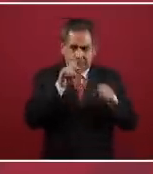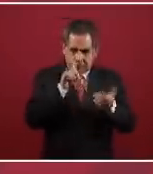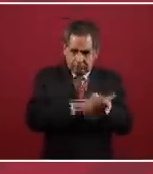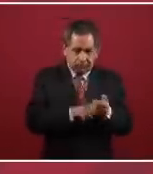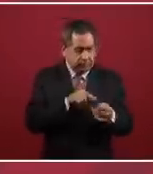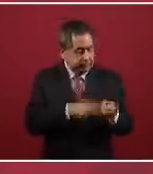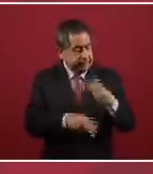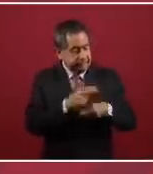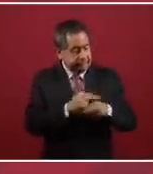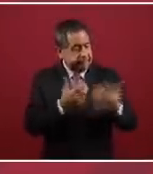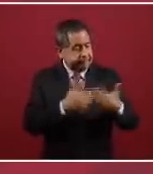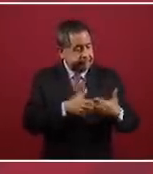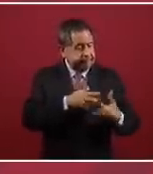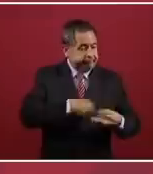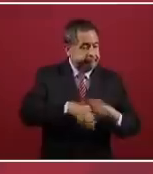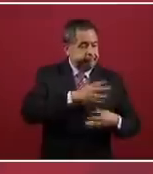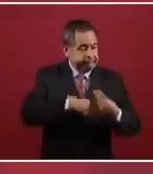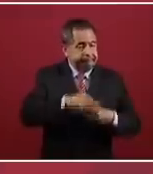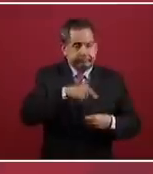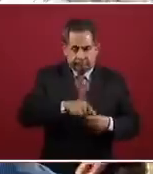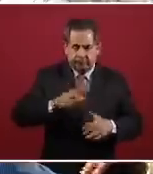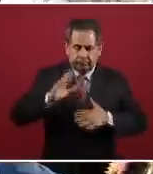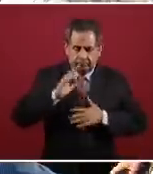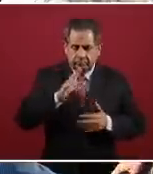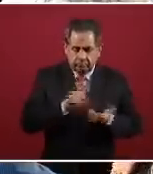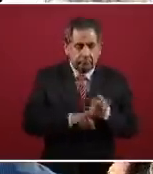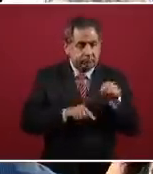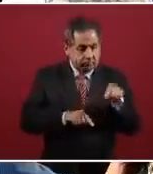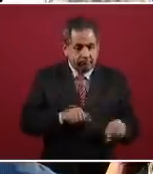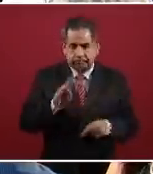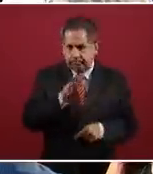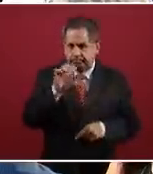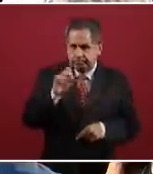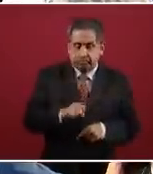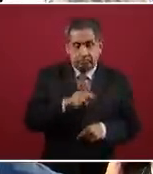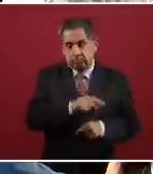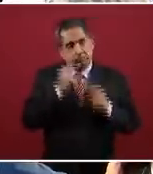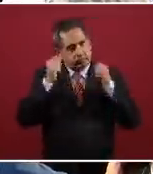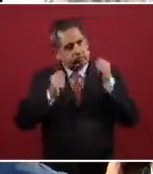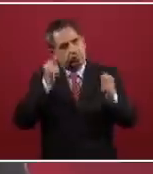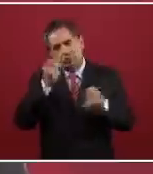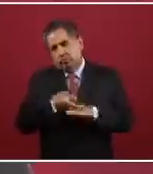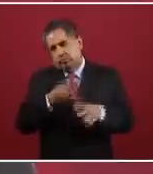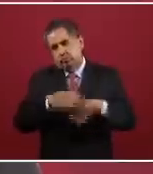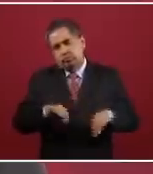generación para el crecimiento, porque tiene un crecimiento en el área turística muy importante.